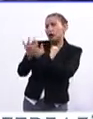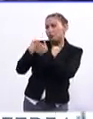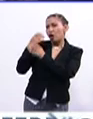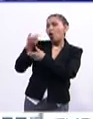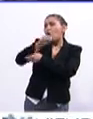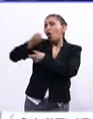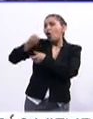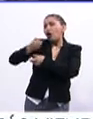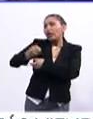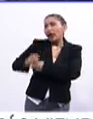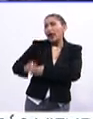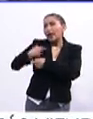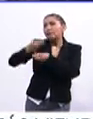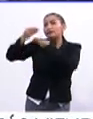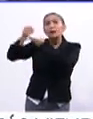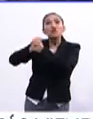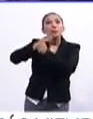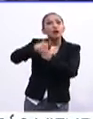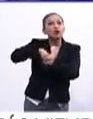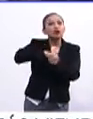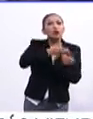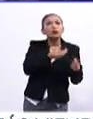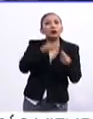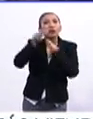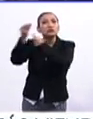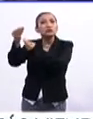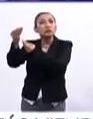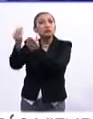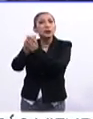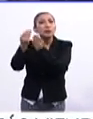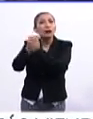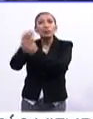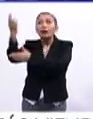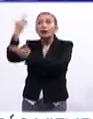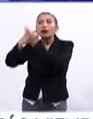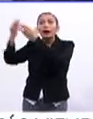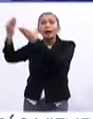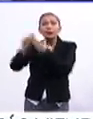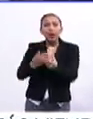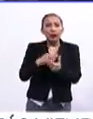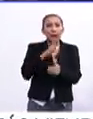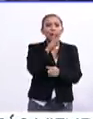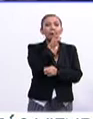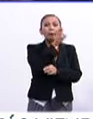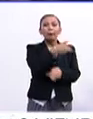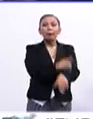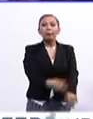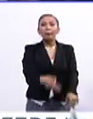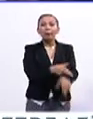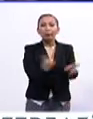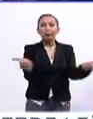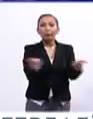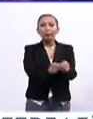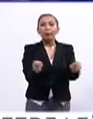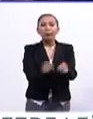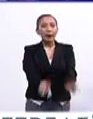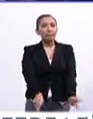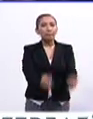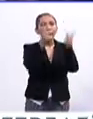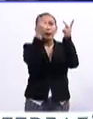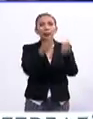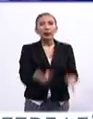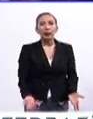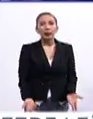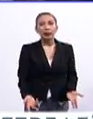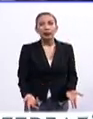países, que estamos entregando nuestra información y la información nos la están regresando con soluciones tecnológicas y que nos la venden a nuestro